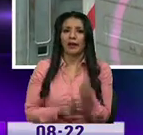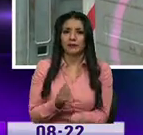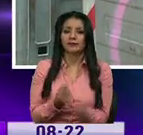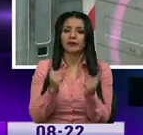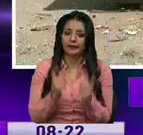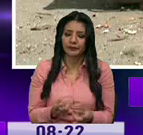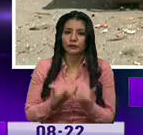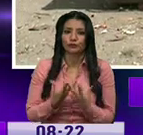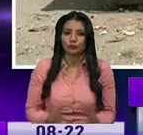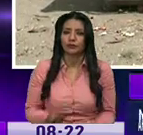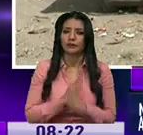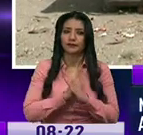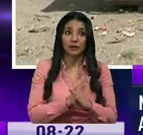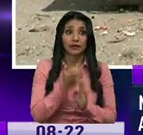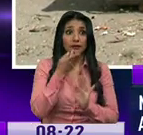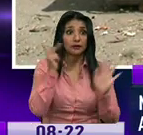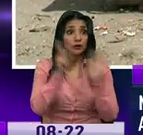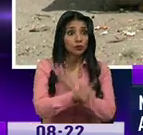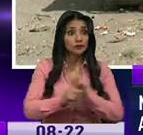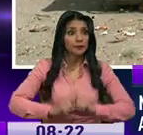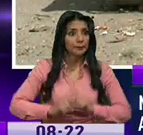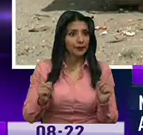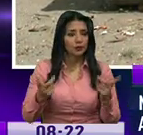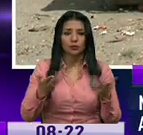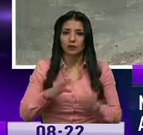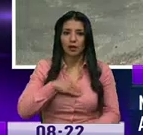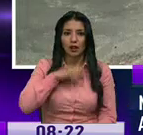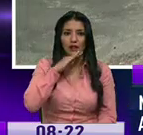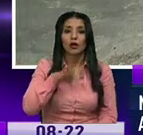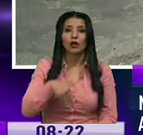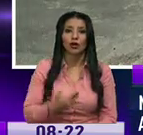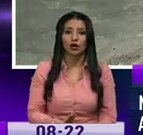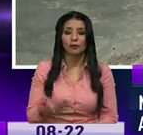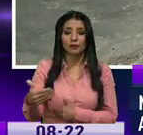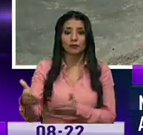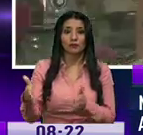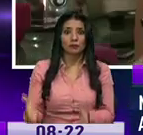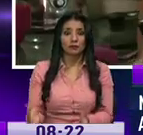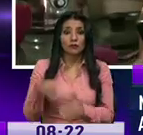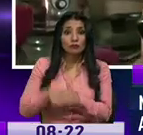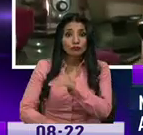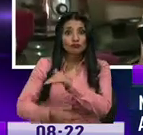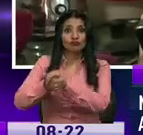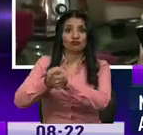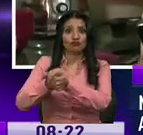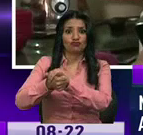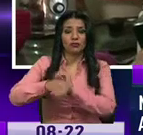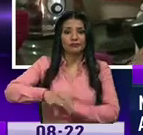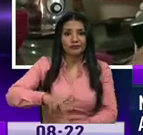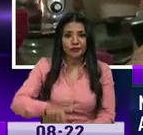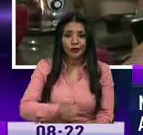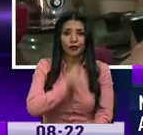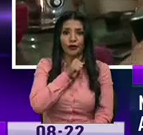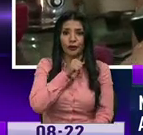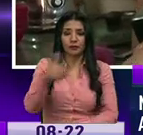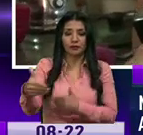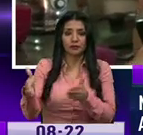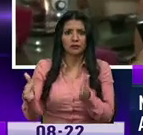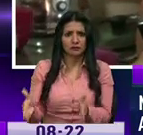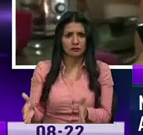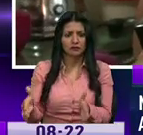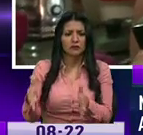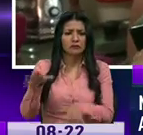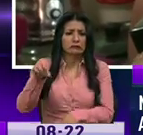que tratar de defenderse y denunciar esto, pero ya es el colmo, ¿no? En los contenedores se esconden para asaltar. Y contenedores que tienen